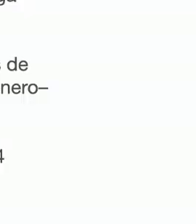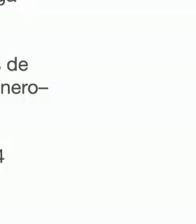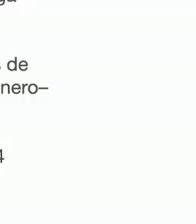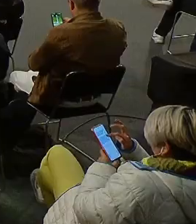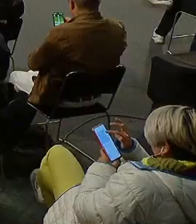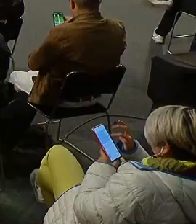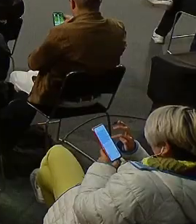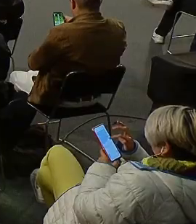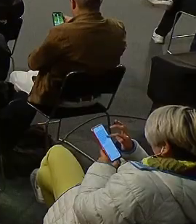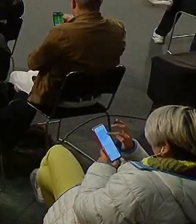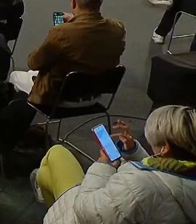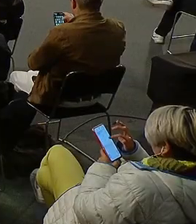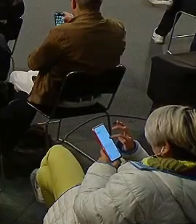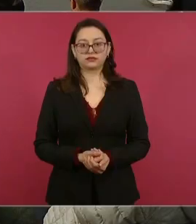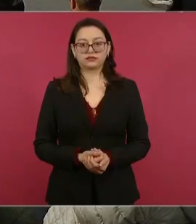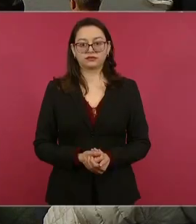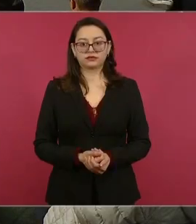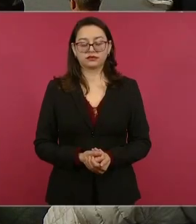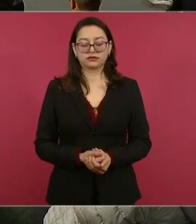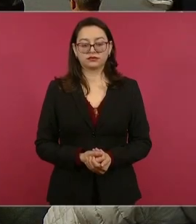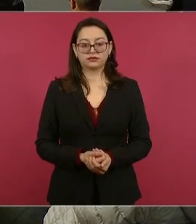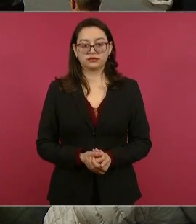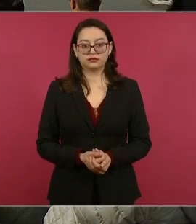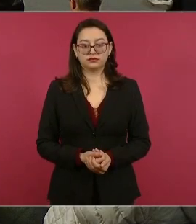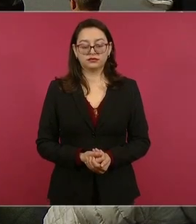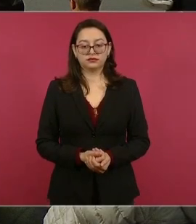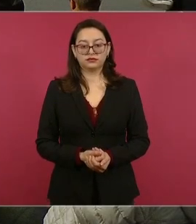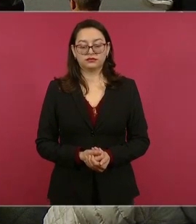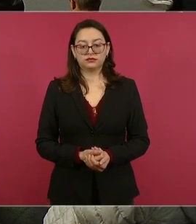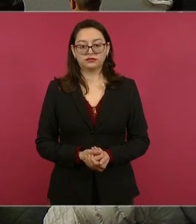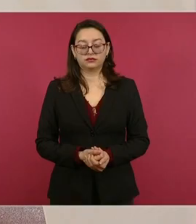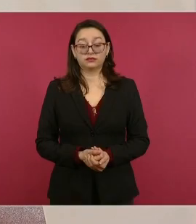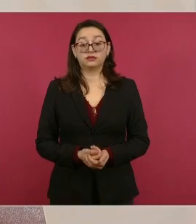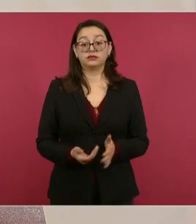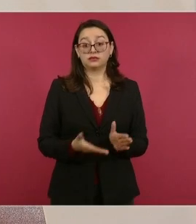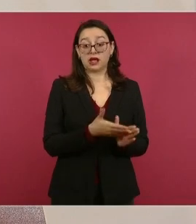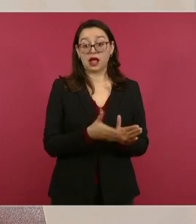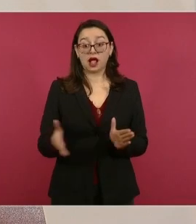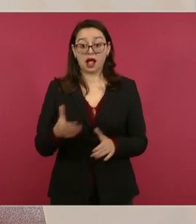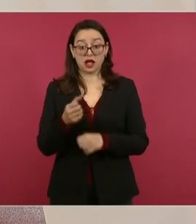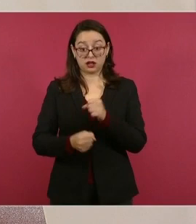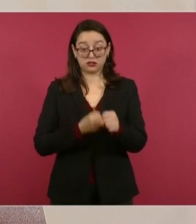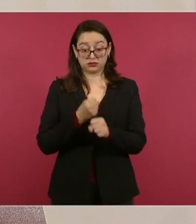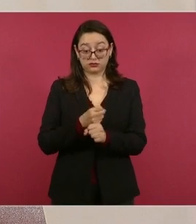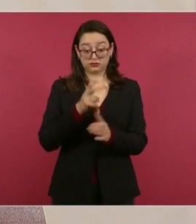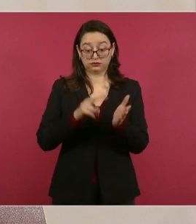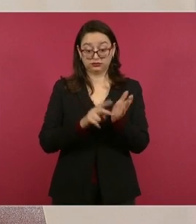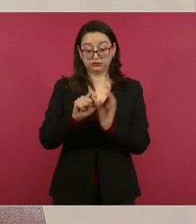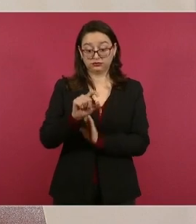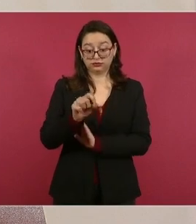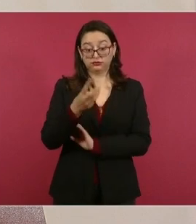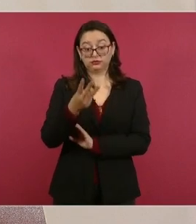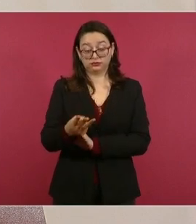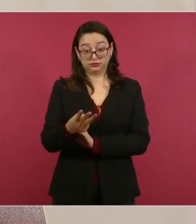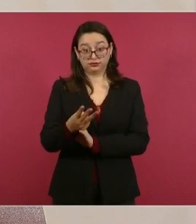2023, es decir, enero-octubre de este año, es de